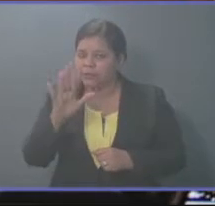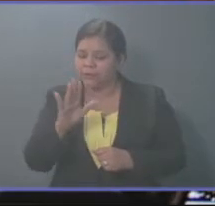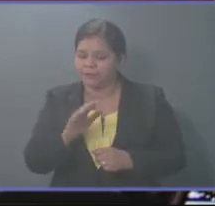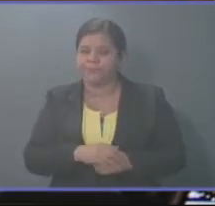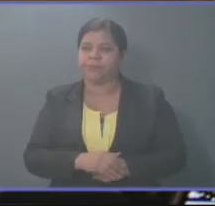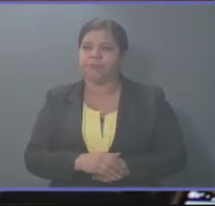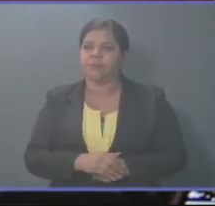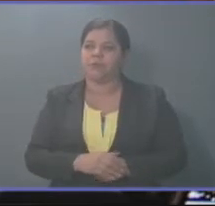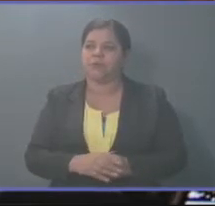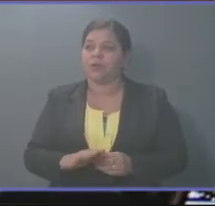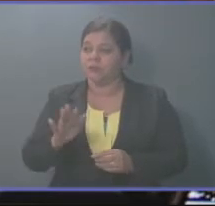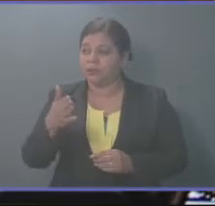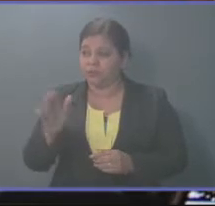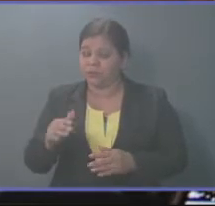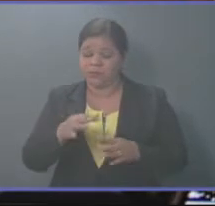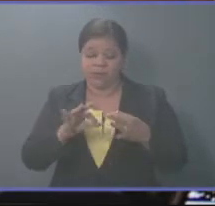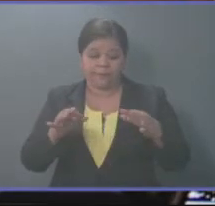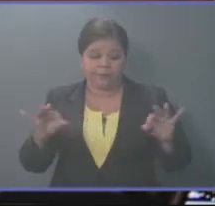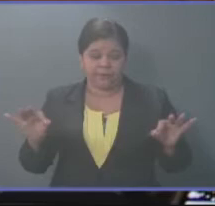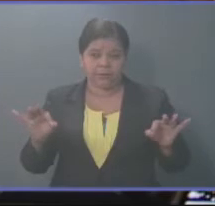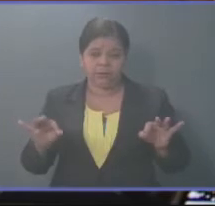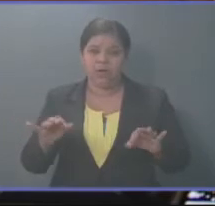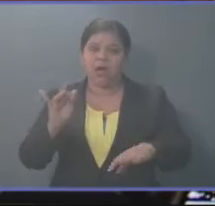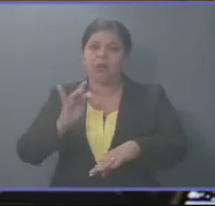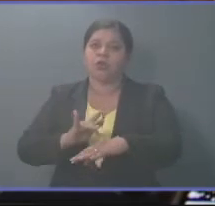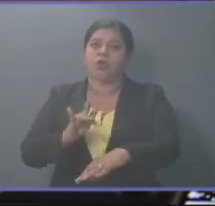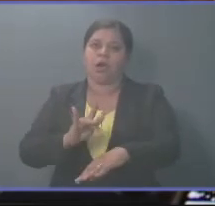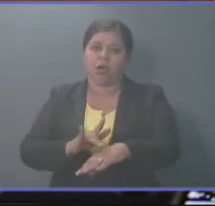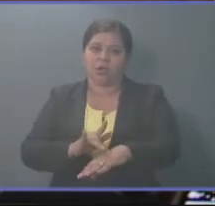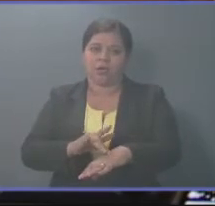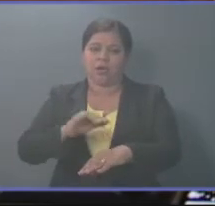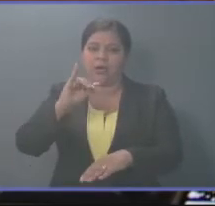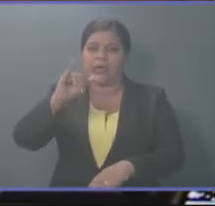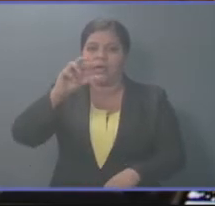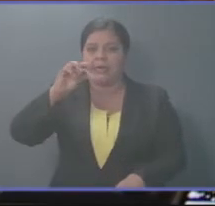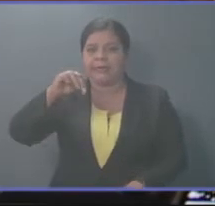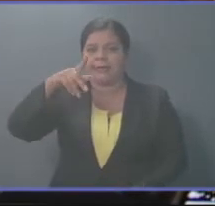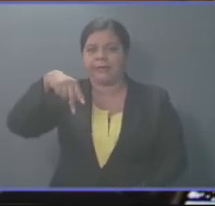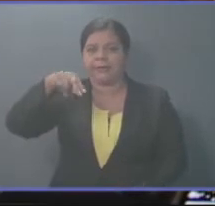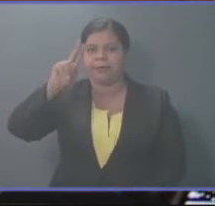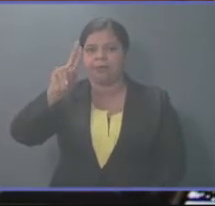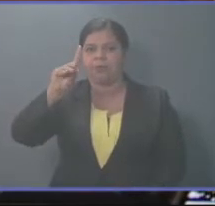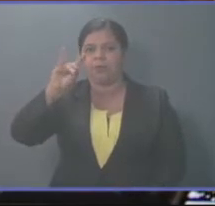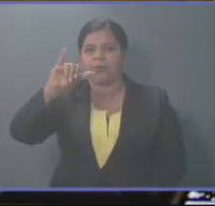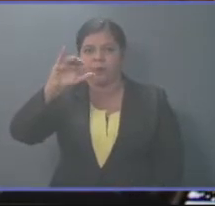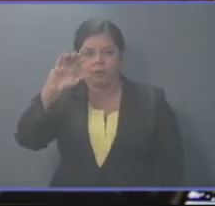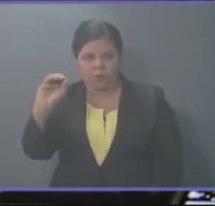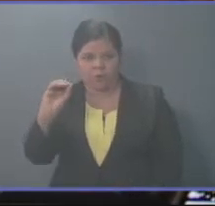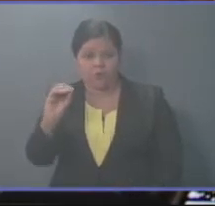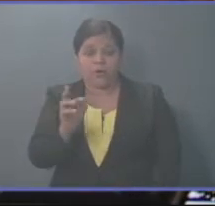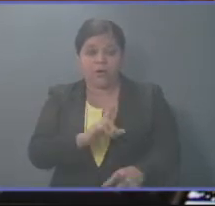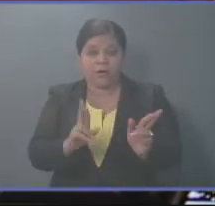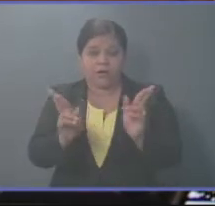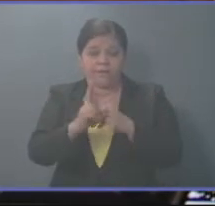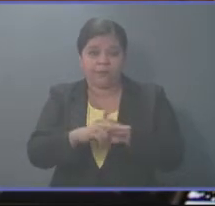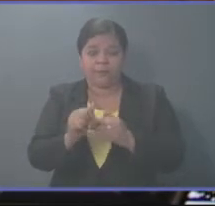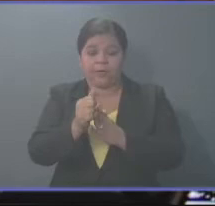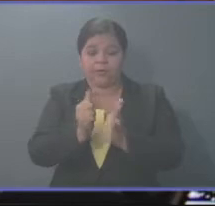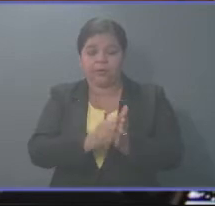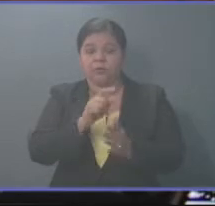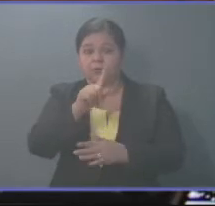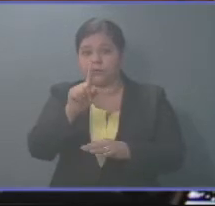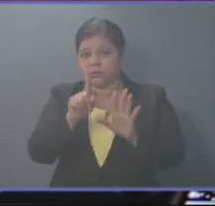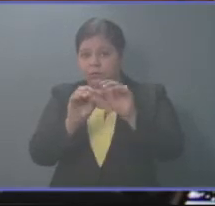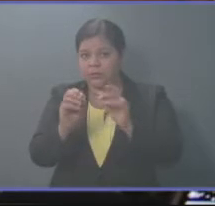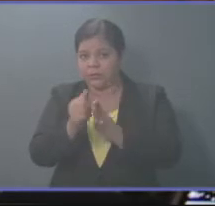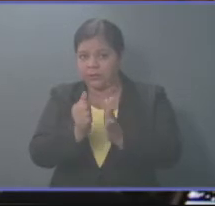señala que al utilizarse la frase tocamientos impúdicos en la reforma de los artículos 160 y 161